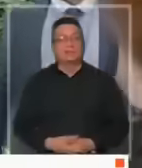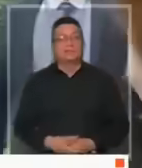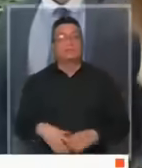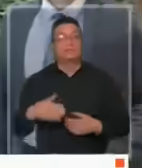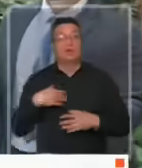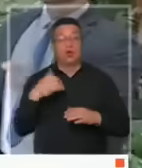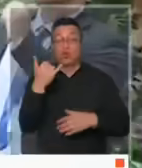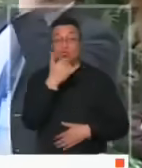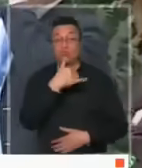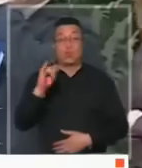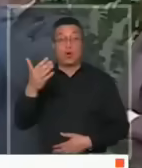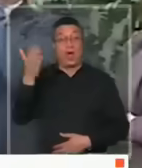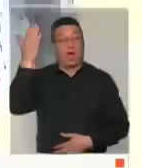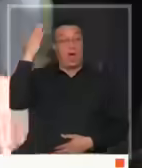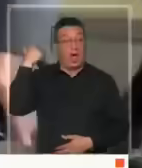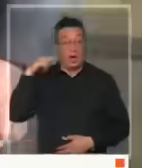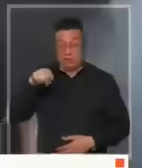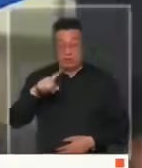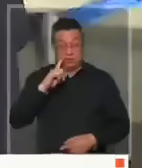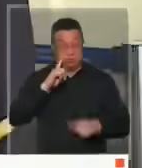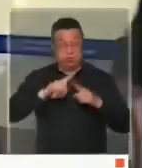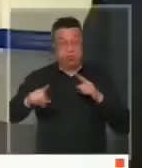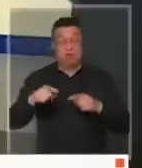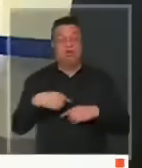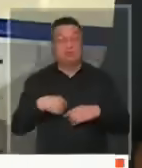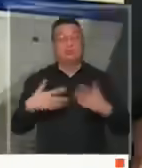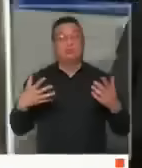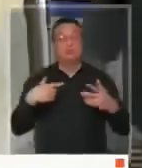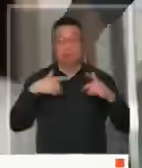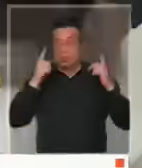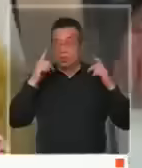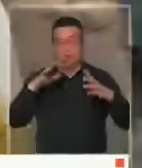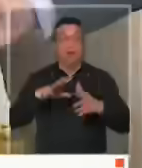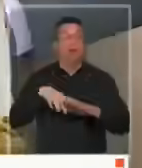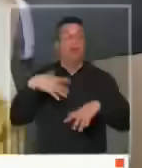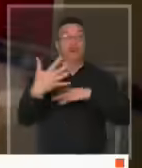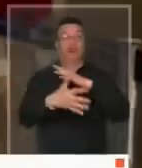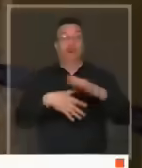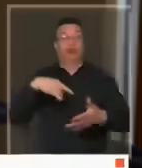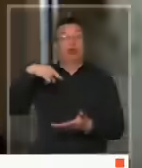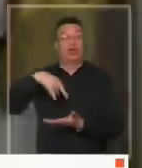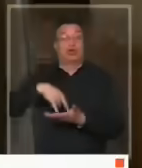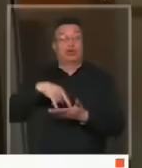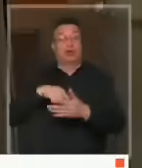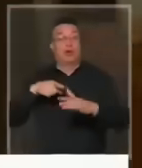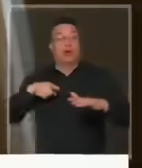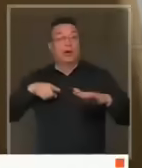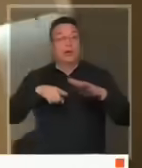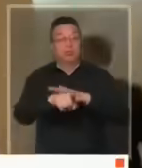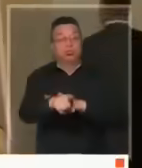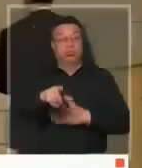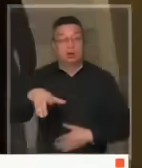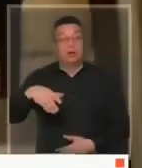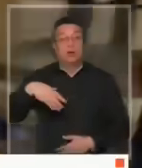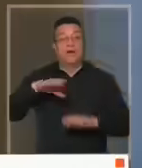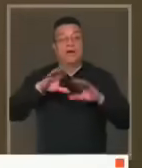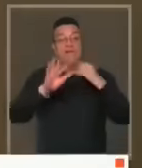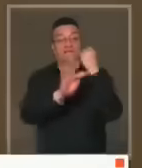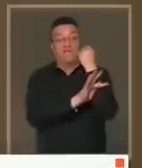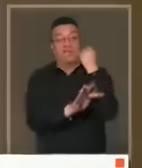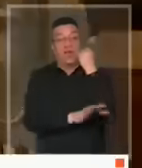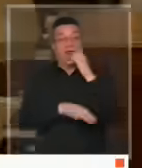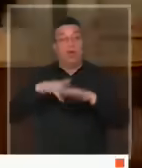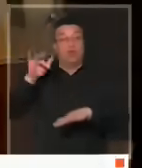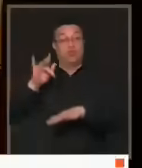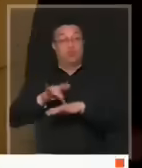tocado vivir una situación como esta. No hizo falta que sonaran las alarmas del Congreso. La sola presencia en los pasillos de la fiscal de alta